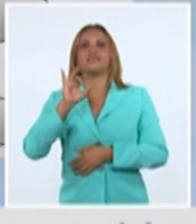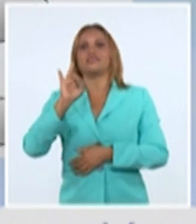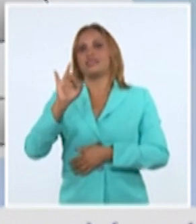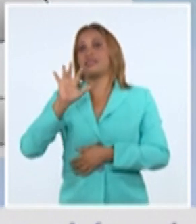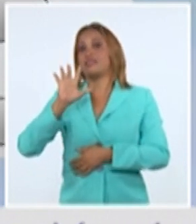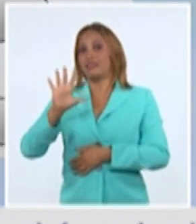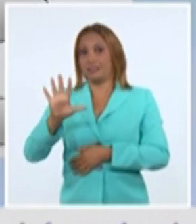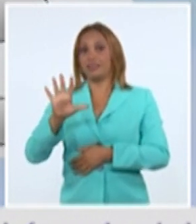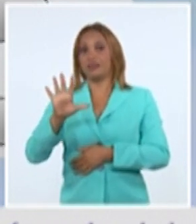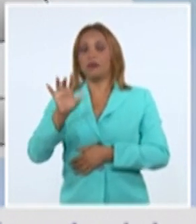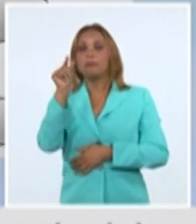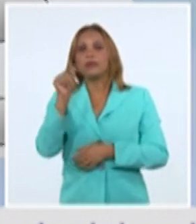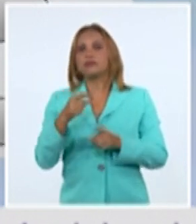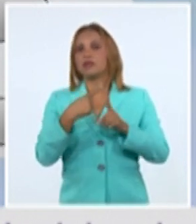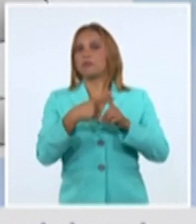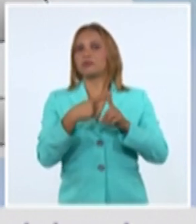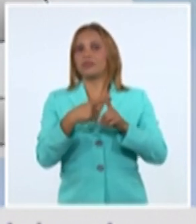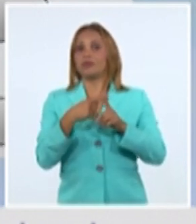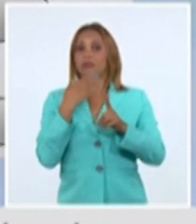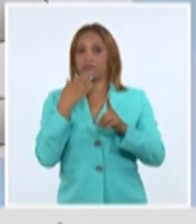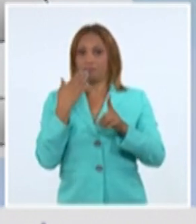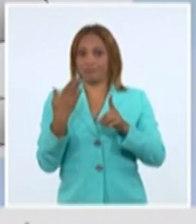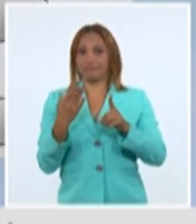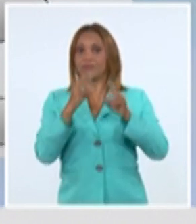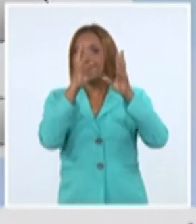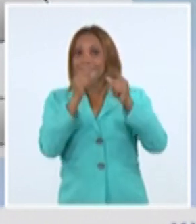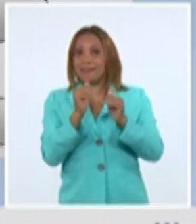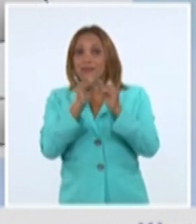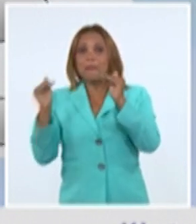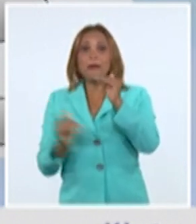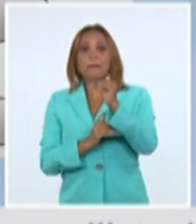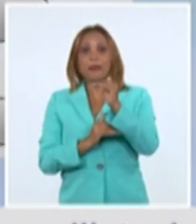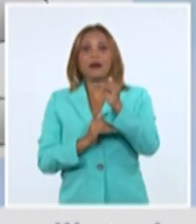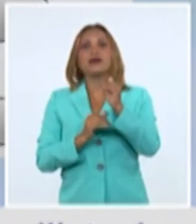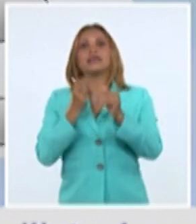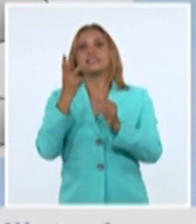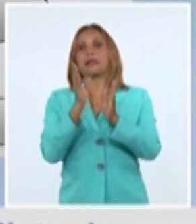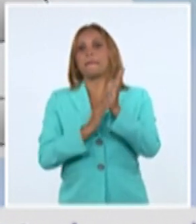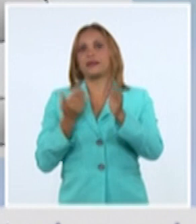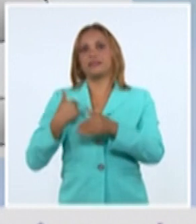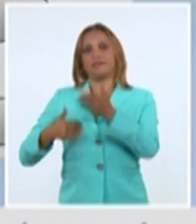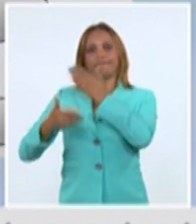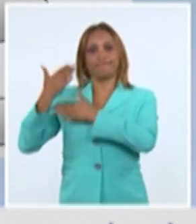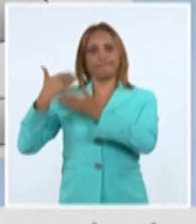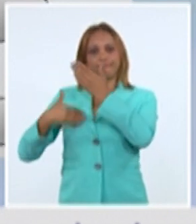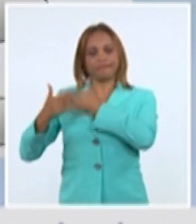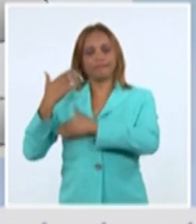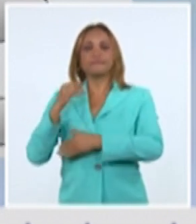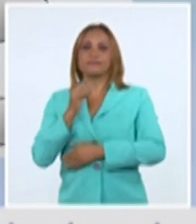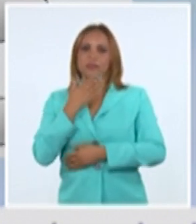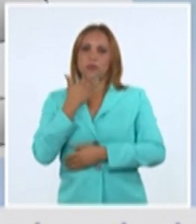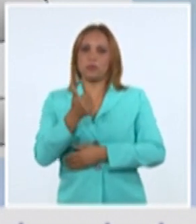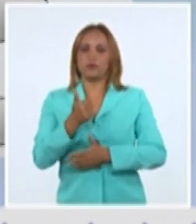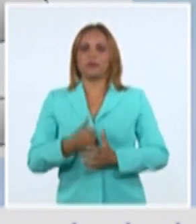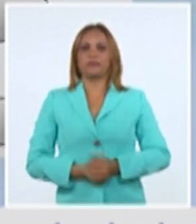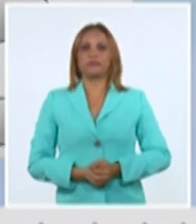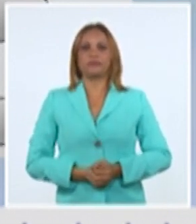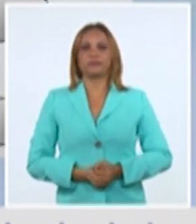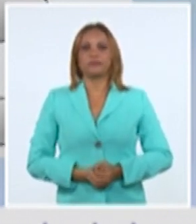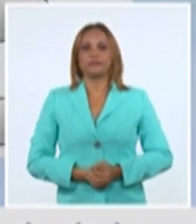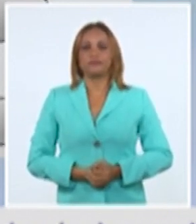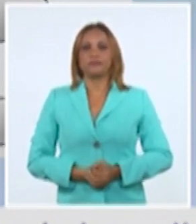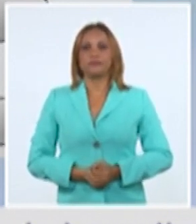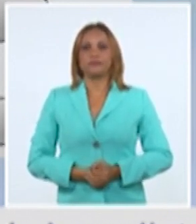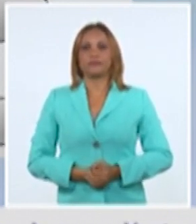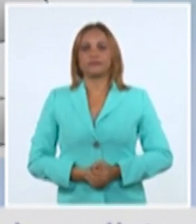975 pacientes, que es la cifra más baja en los últimos 3 meses que hemos tenido de casos de COVID-19. Y